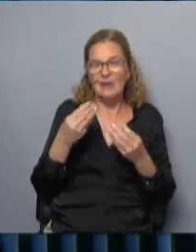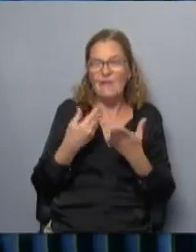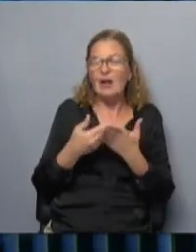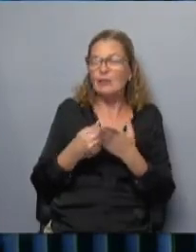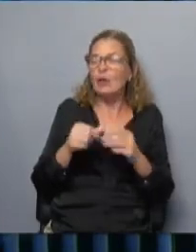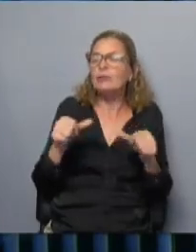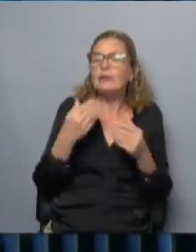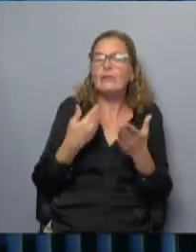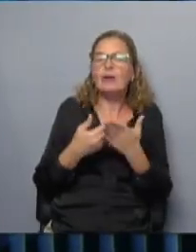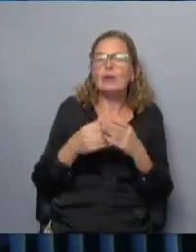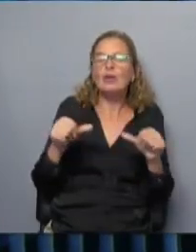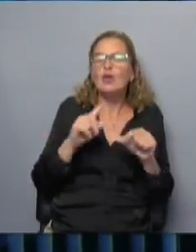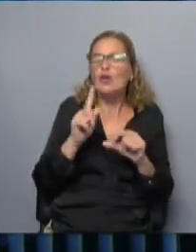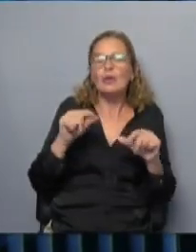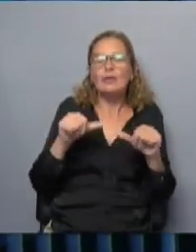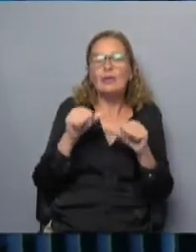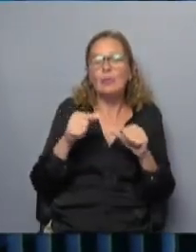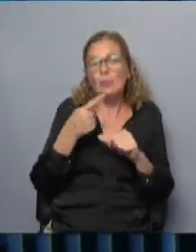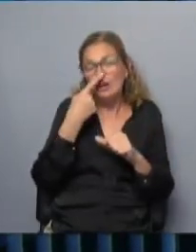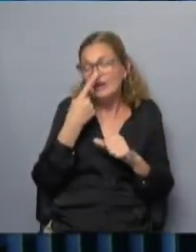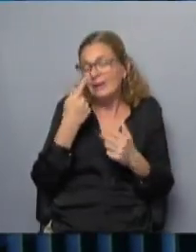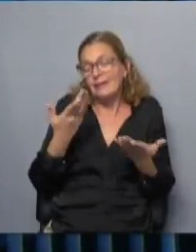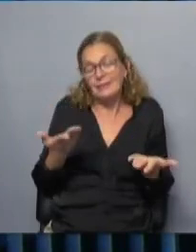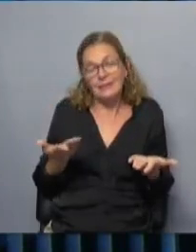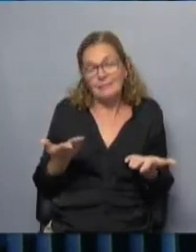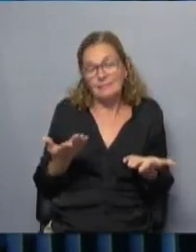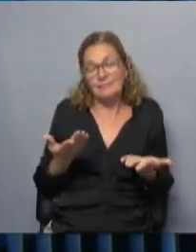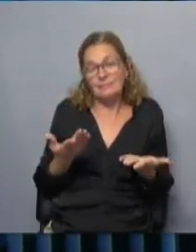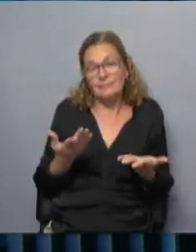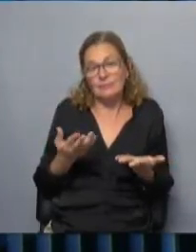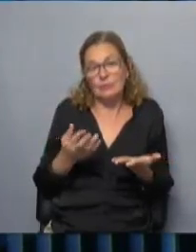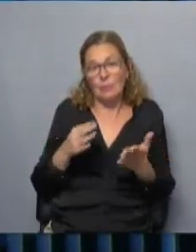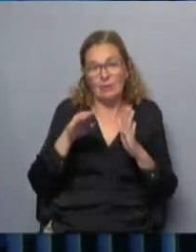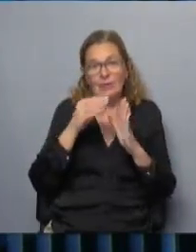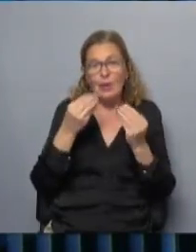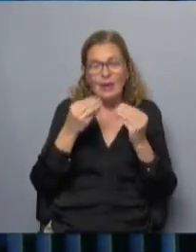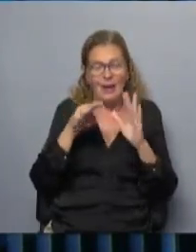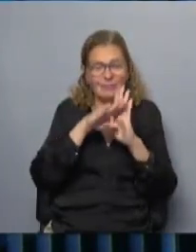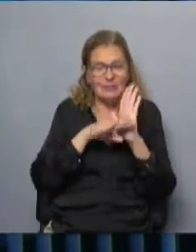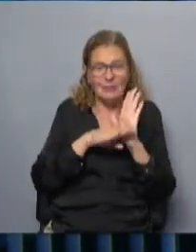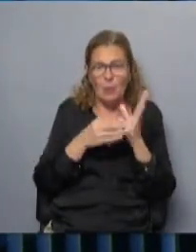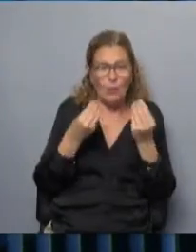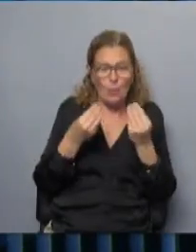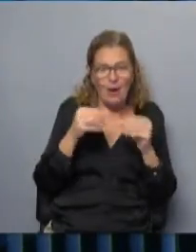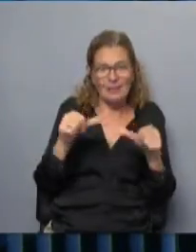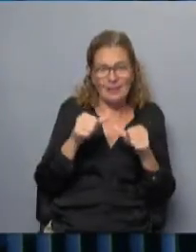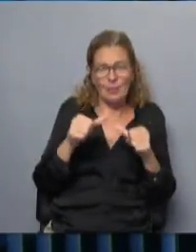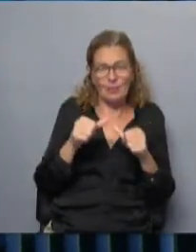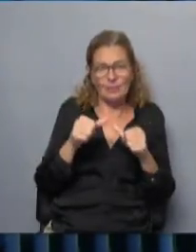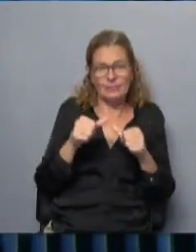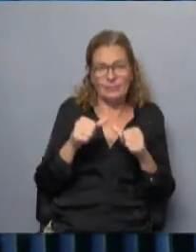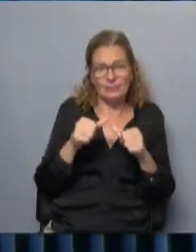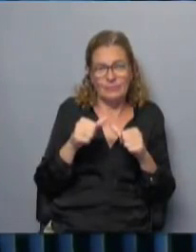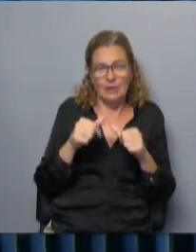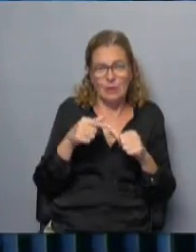porque eso es lo interesante no hay una receta lo interesante es que es la